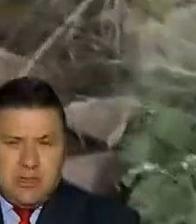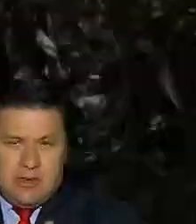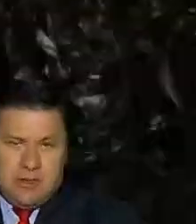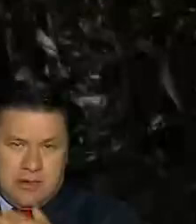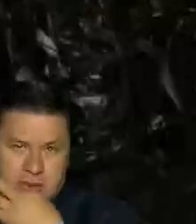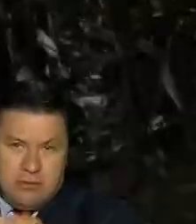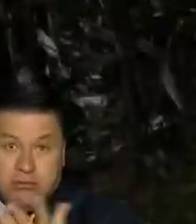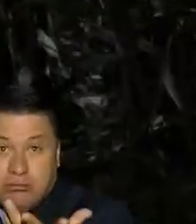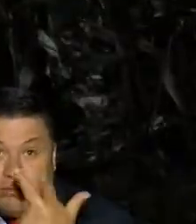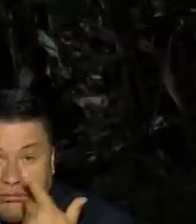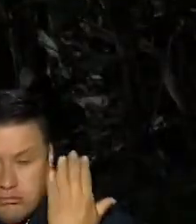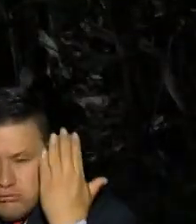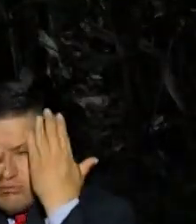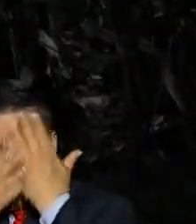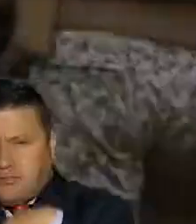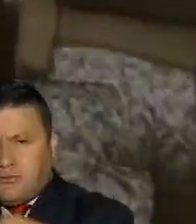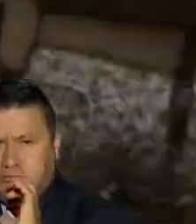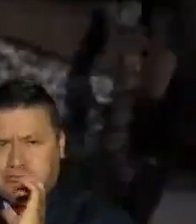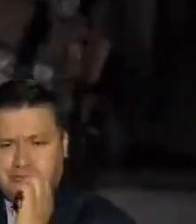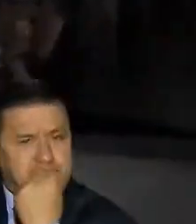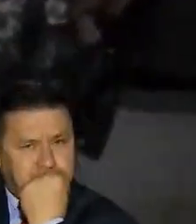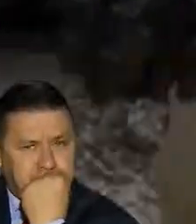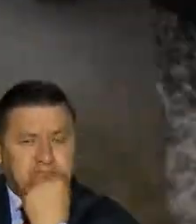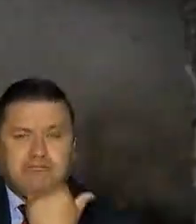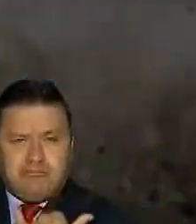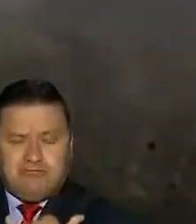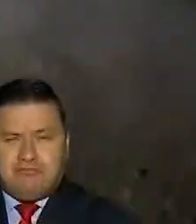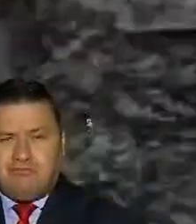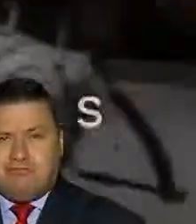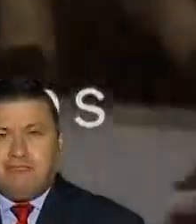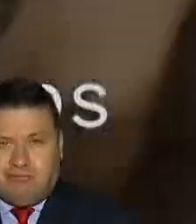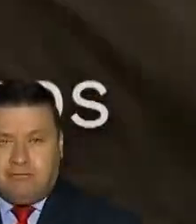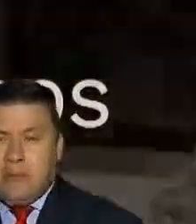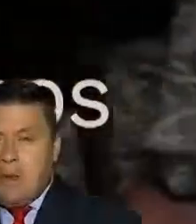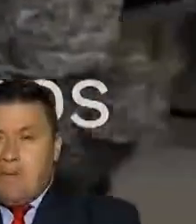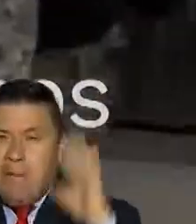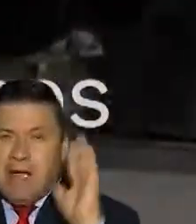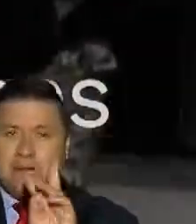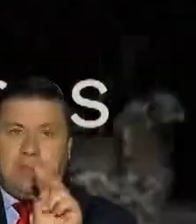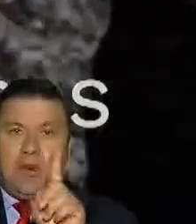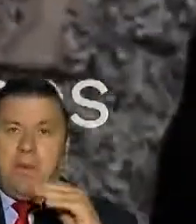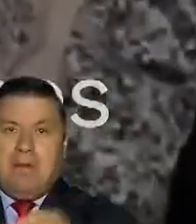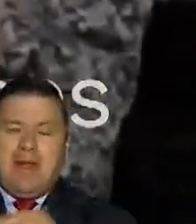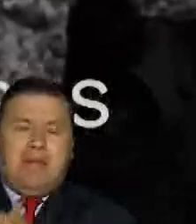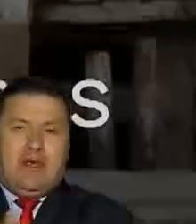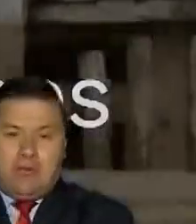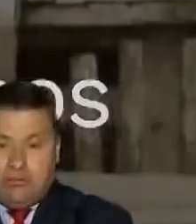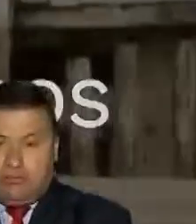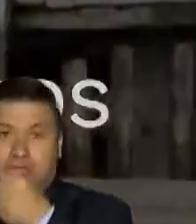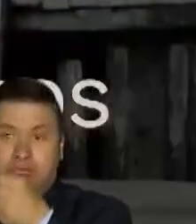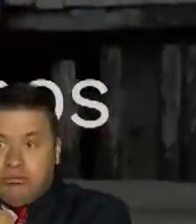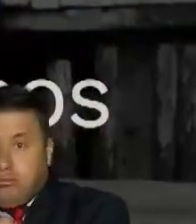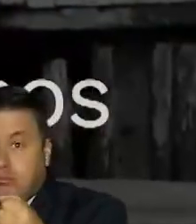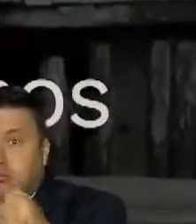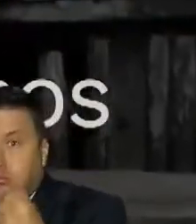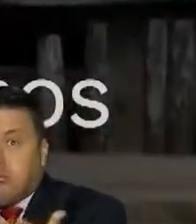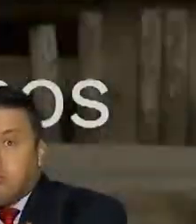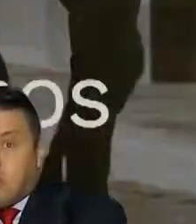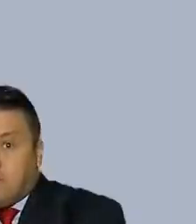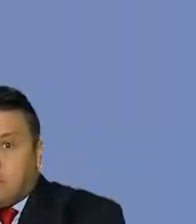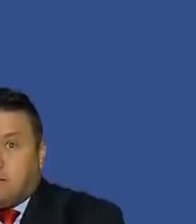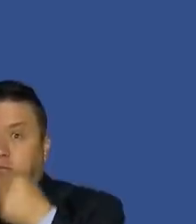317-896-5777 y denuncie. Se garantiza total reserva sobre su identidad. Son más de 21 mil millones de pesos